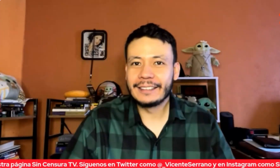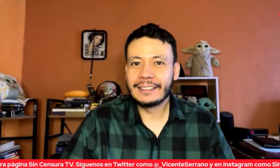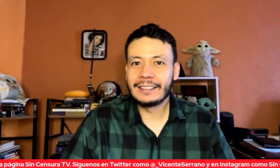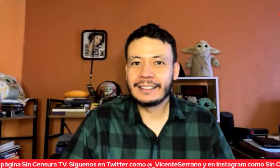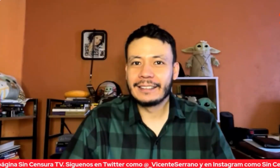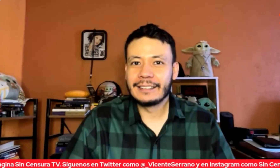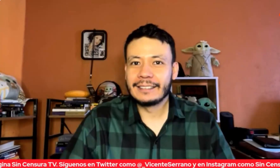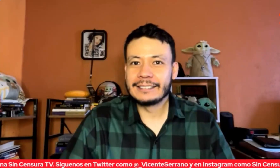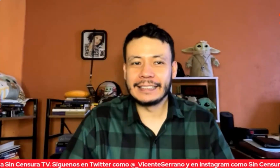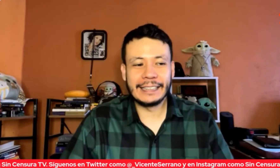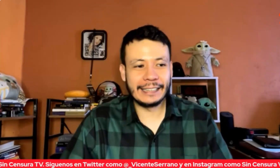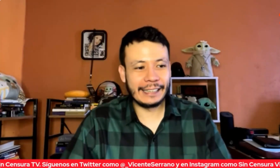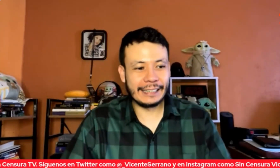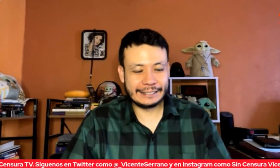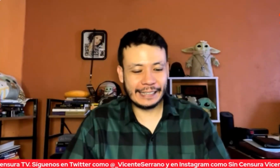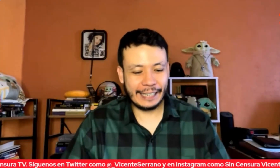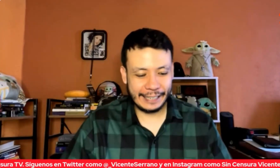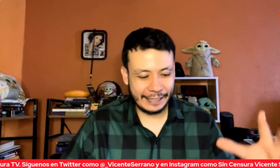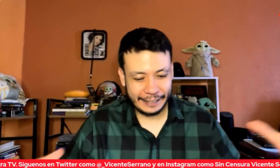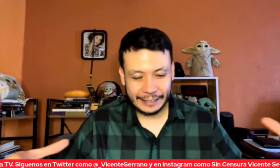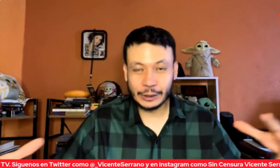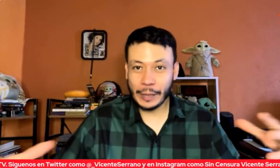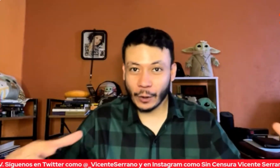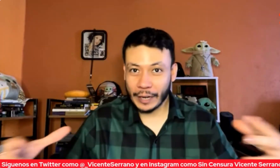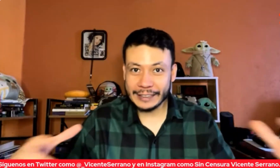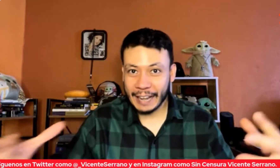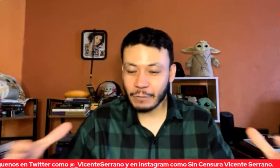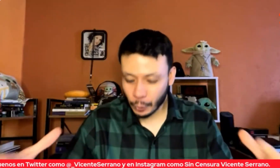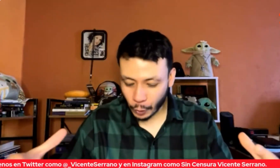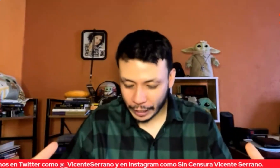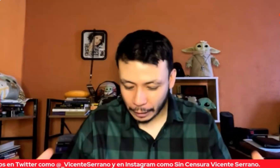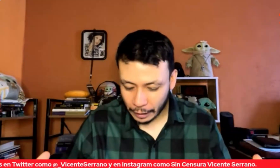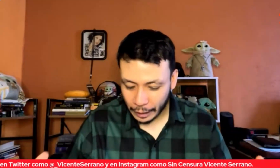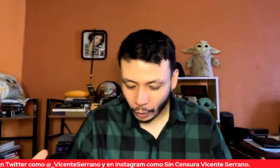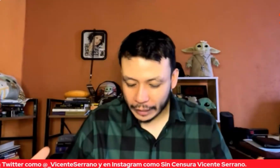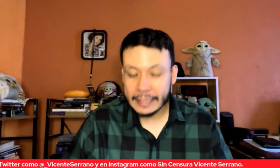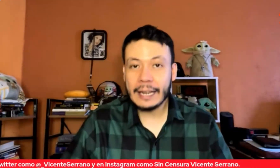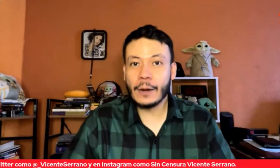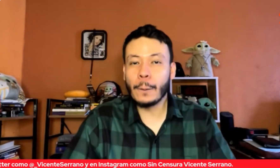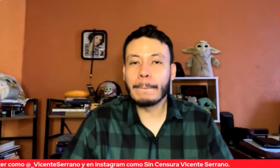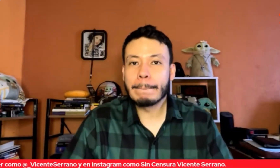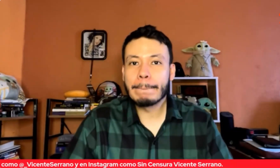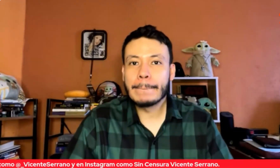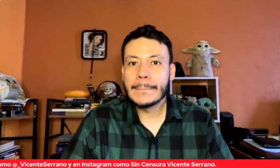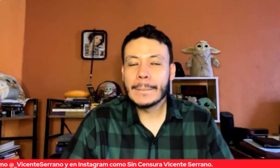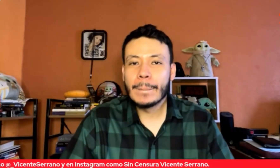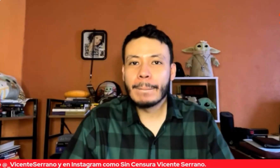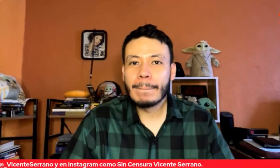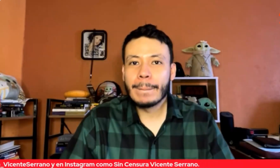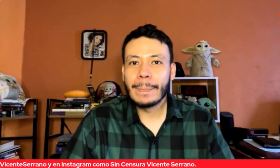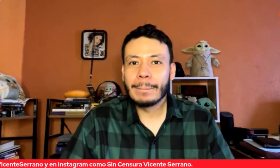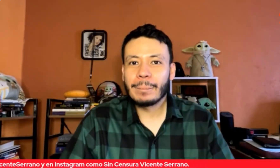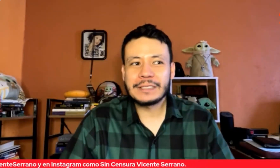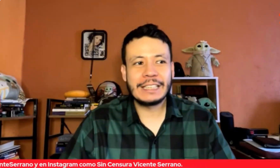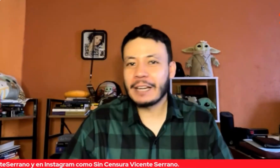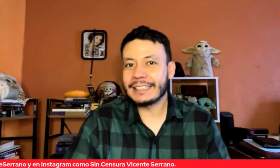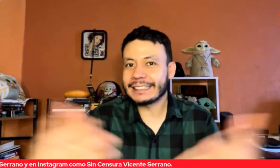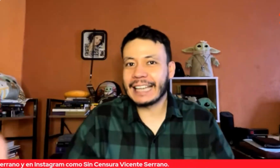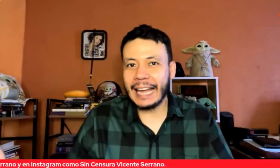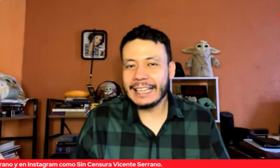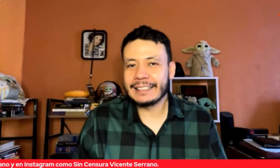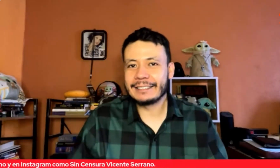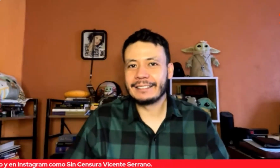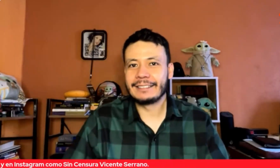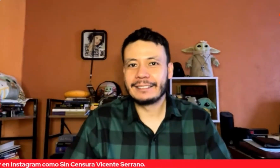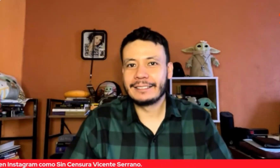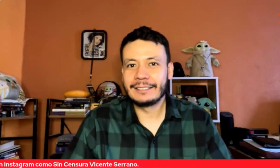gorda, si estuviera coqueteando con el dinero, pues en una de